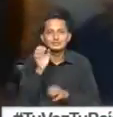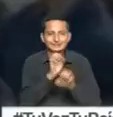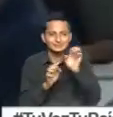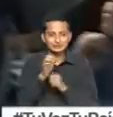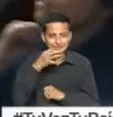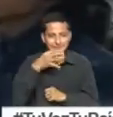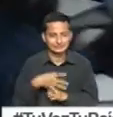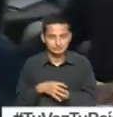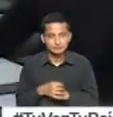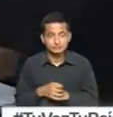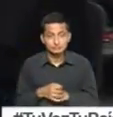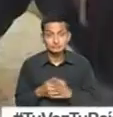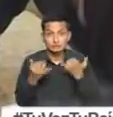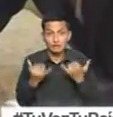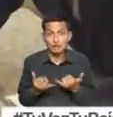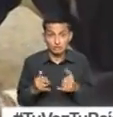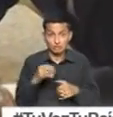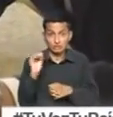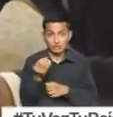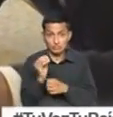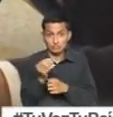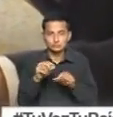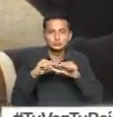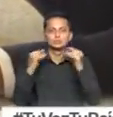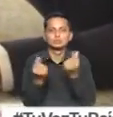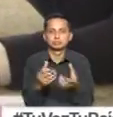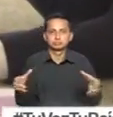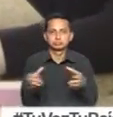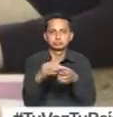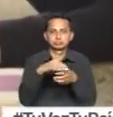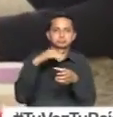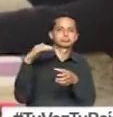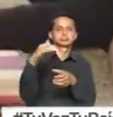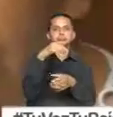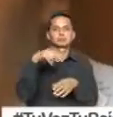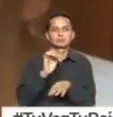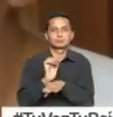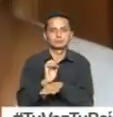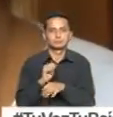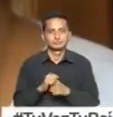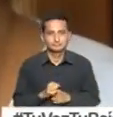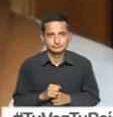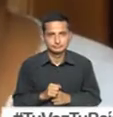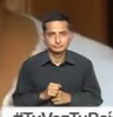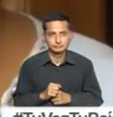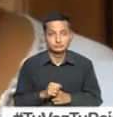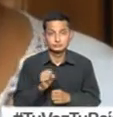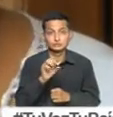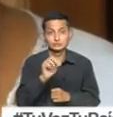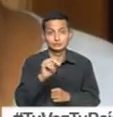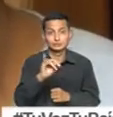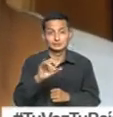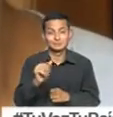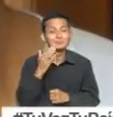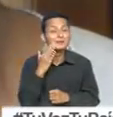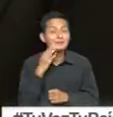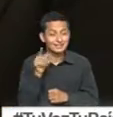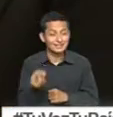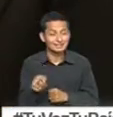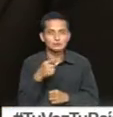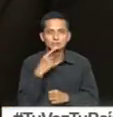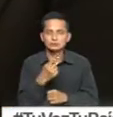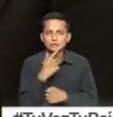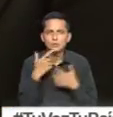evaluación, quienes ahora forman parte de la élite educativa del país. Sonia Rea, madre de Grace, destacó el beneficio